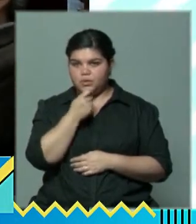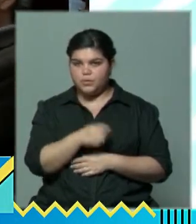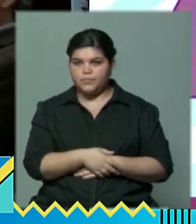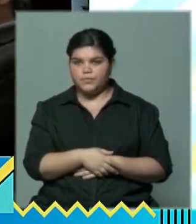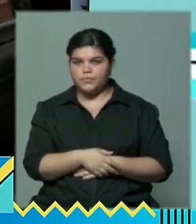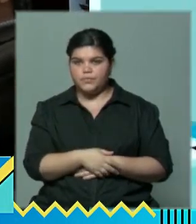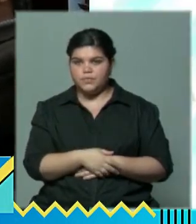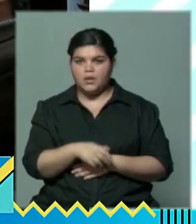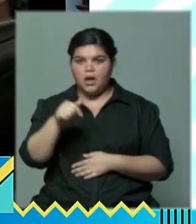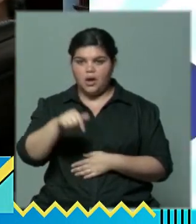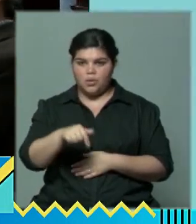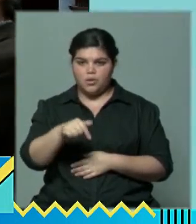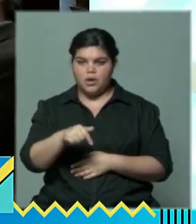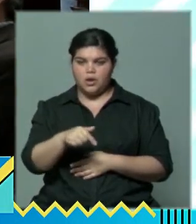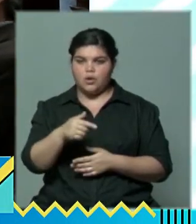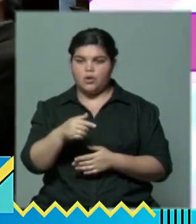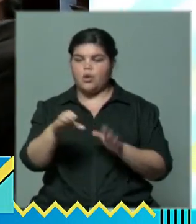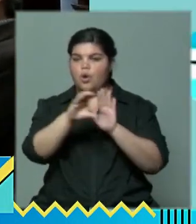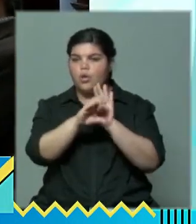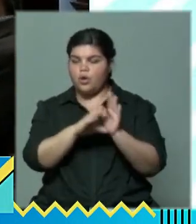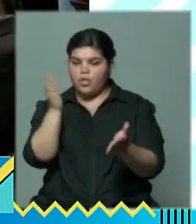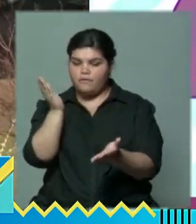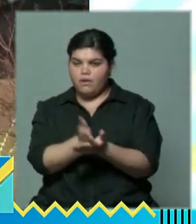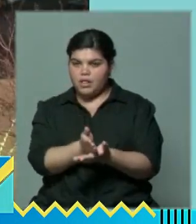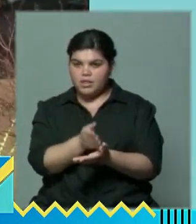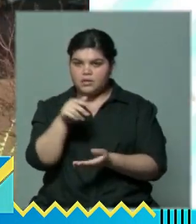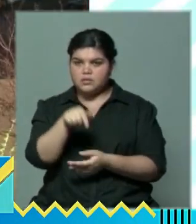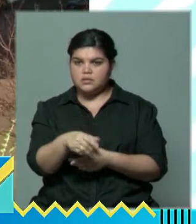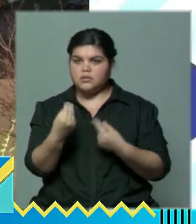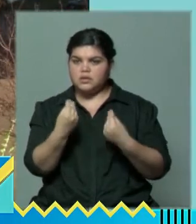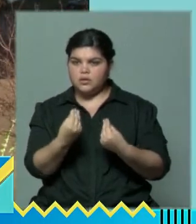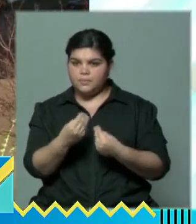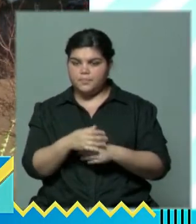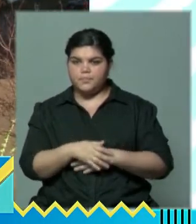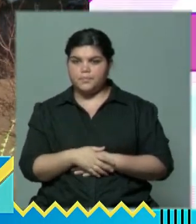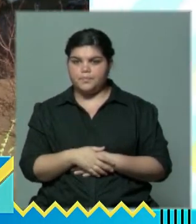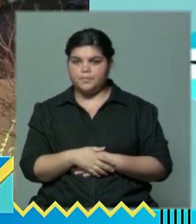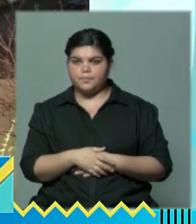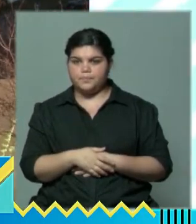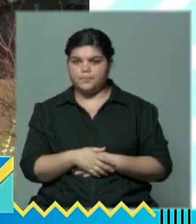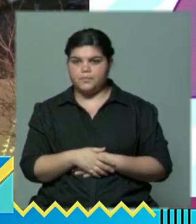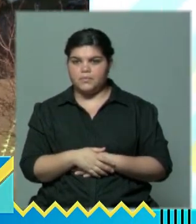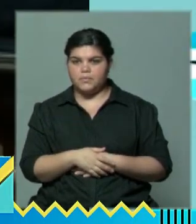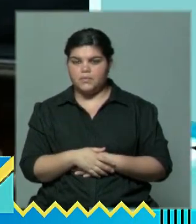hoy el código de falta, por ejemplo, todo lo que se recolecta por lo que sea la